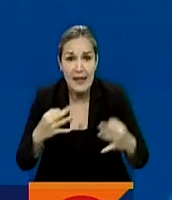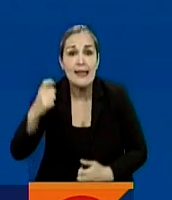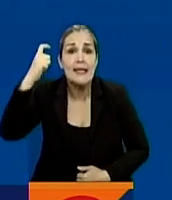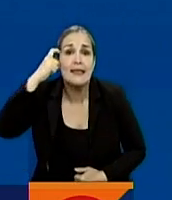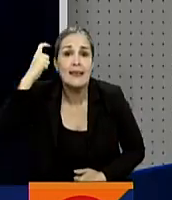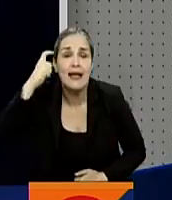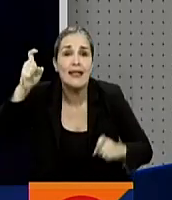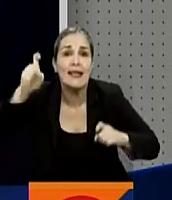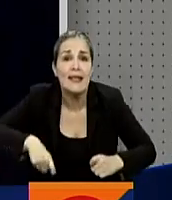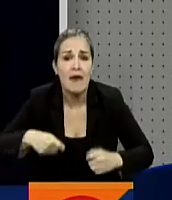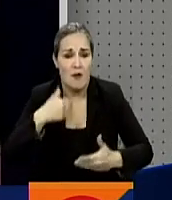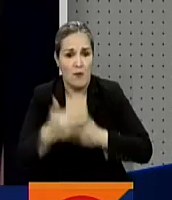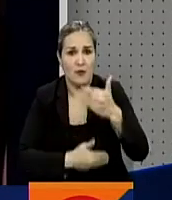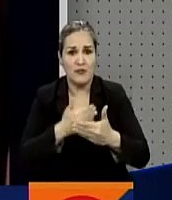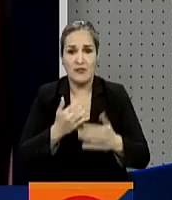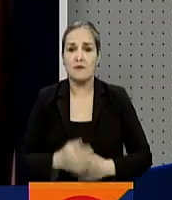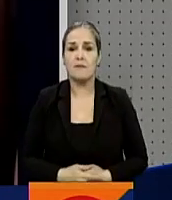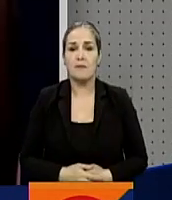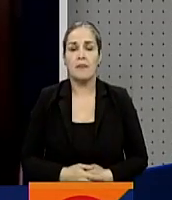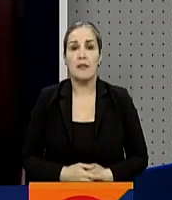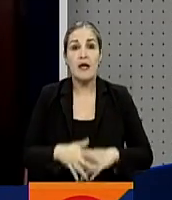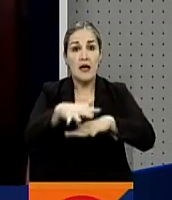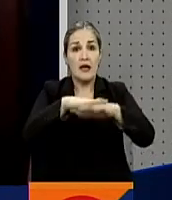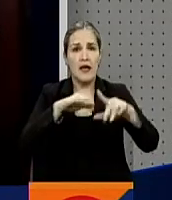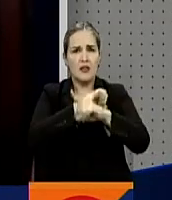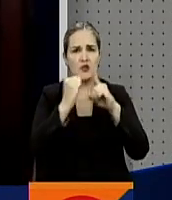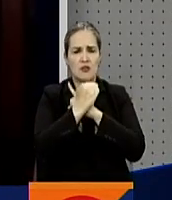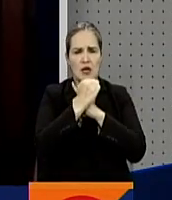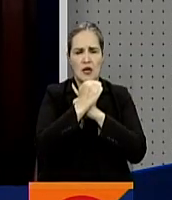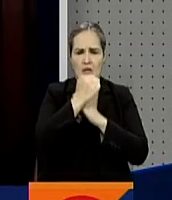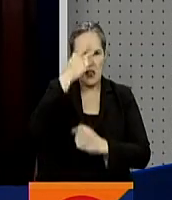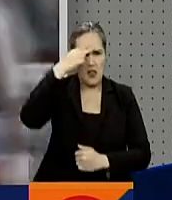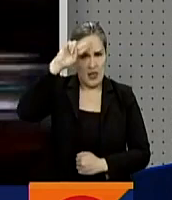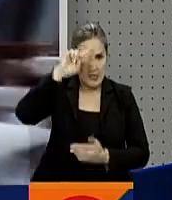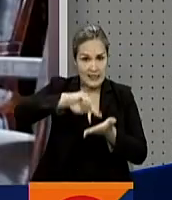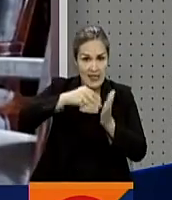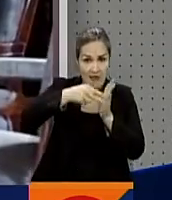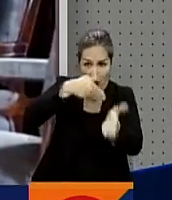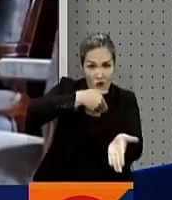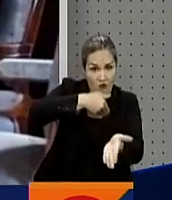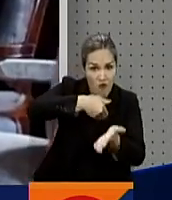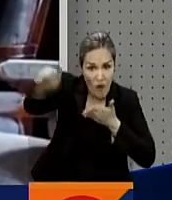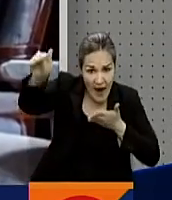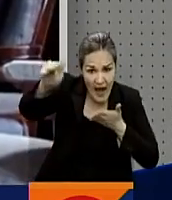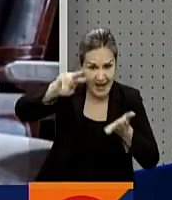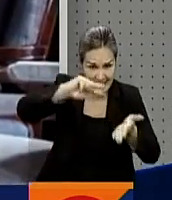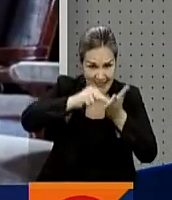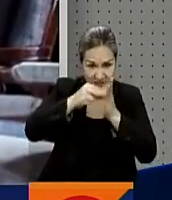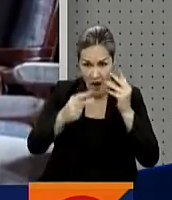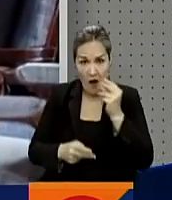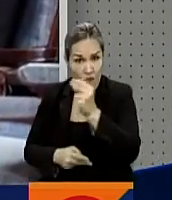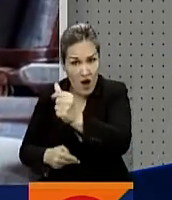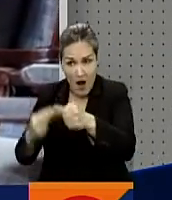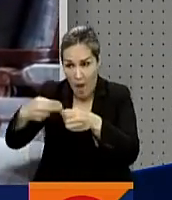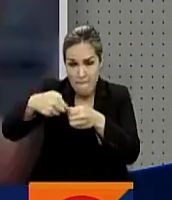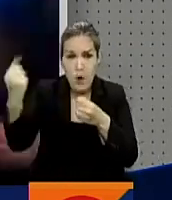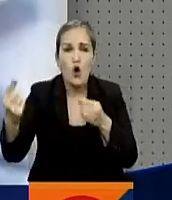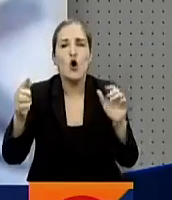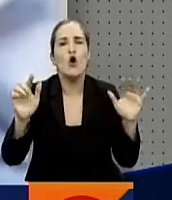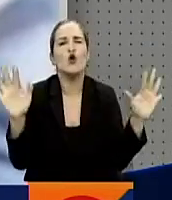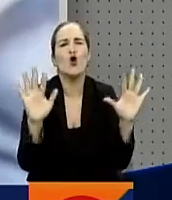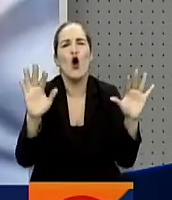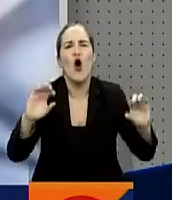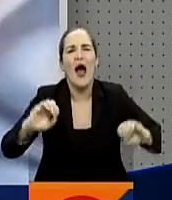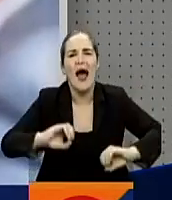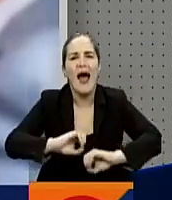estados en juego varios en redes sociales interpretaron este mensaje como como la expulsión del embajador de Israel en Colombia sin embargo el